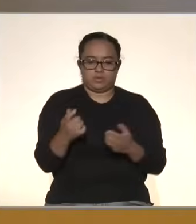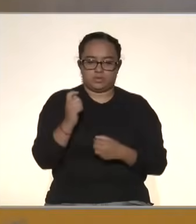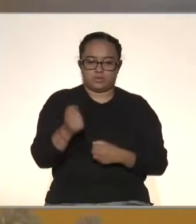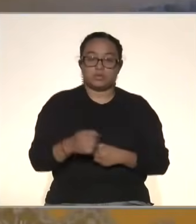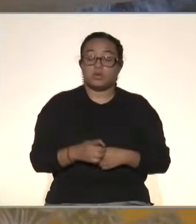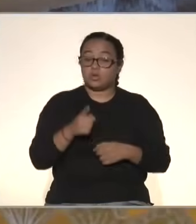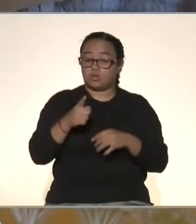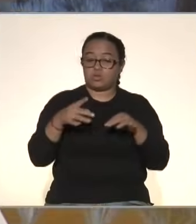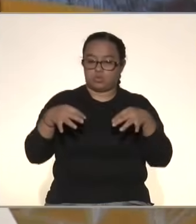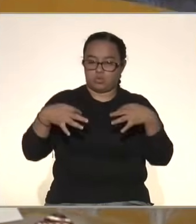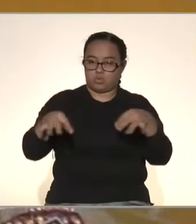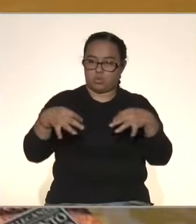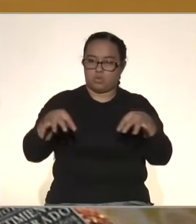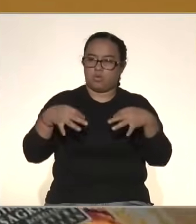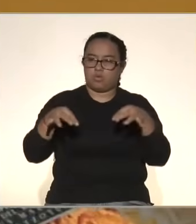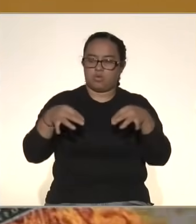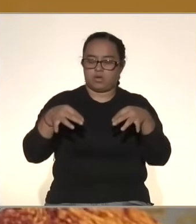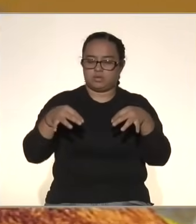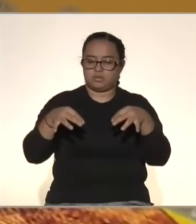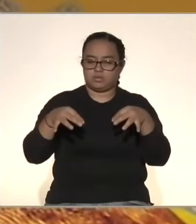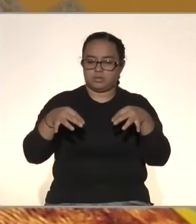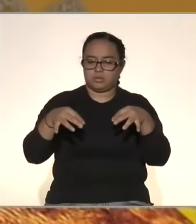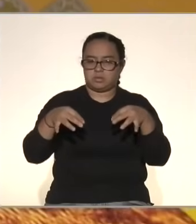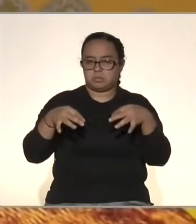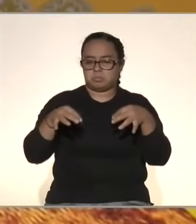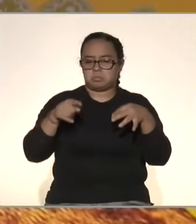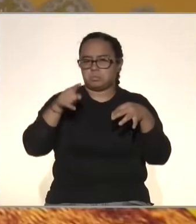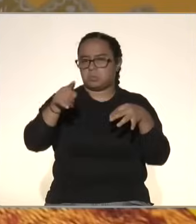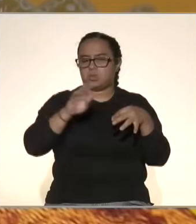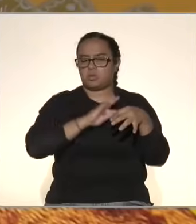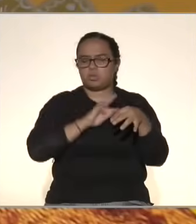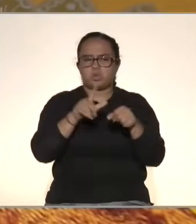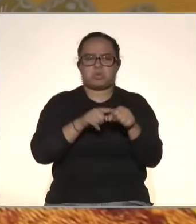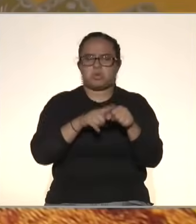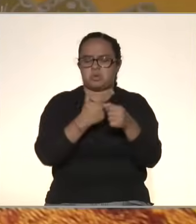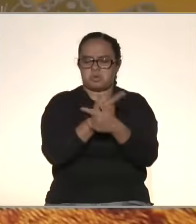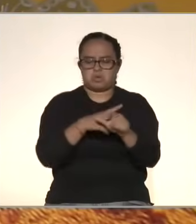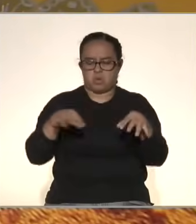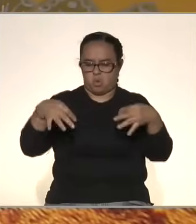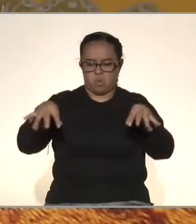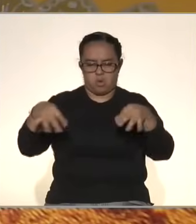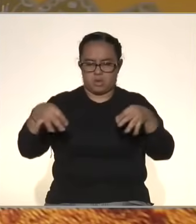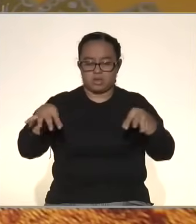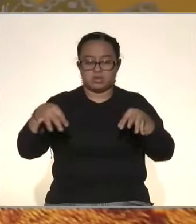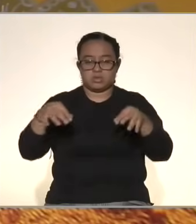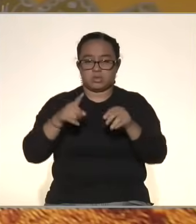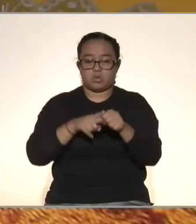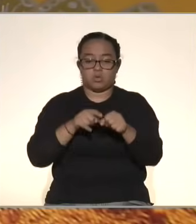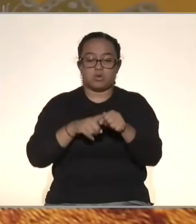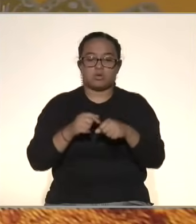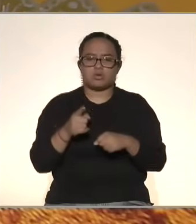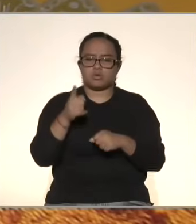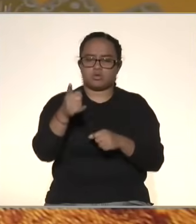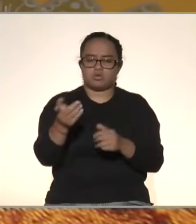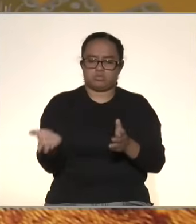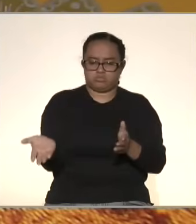Toma una hoja de papel que puede ser de cualquier color, la